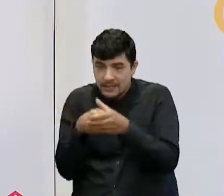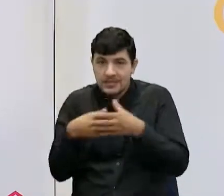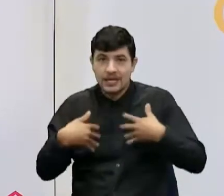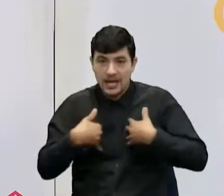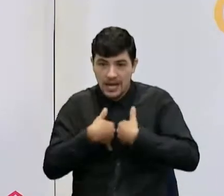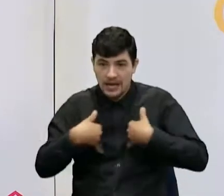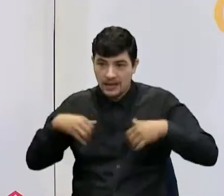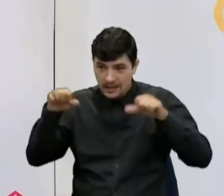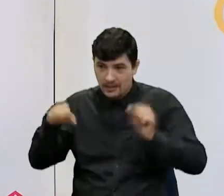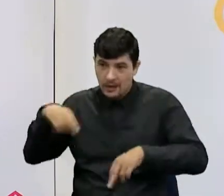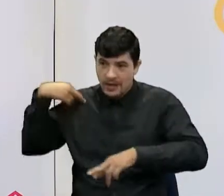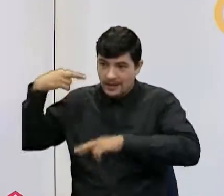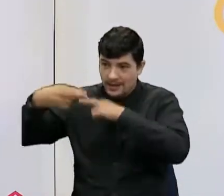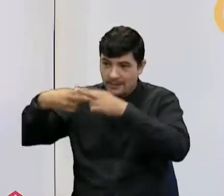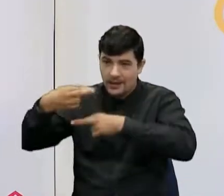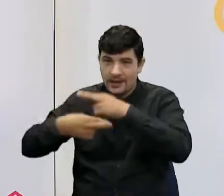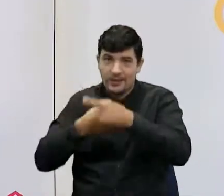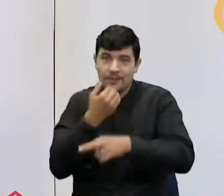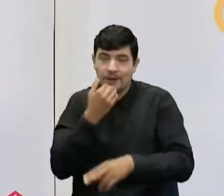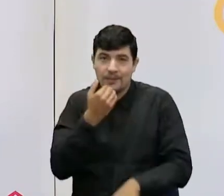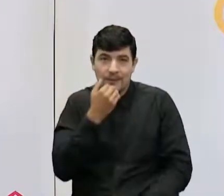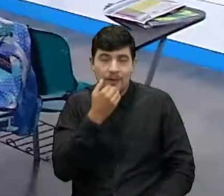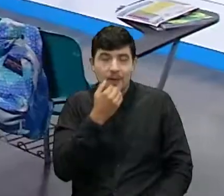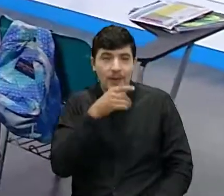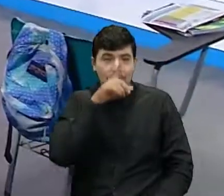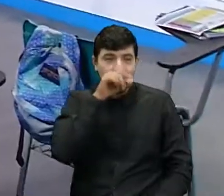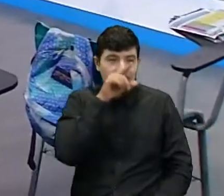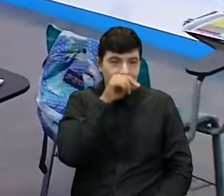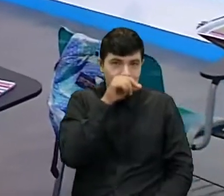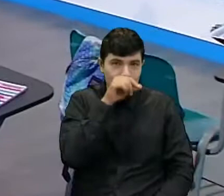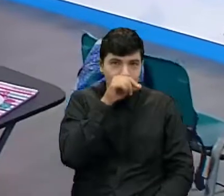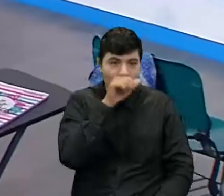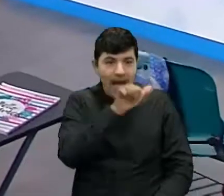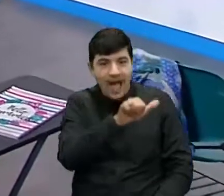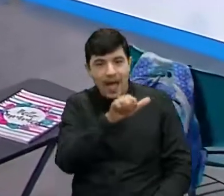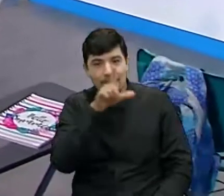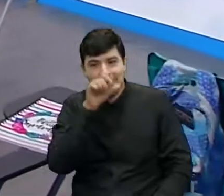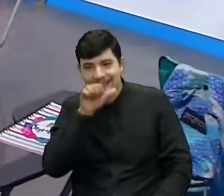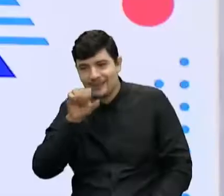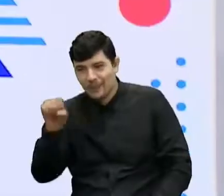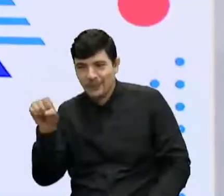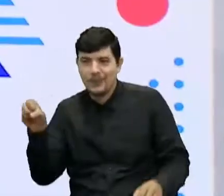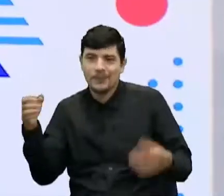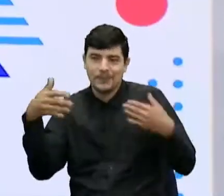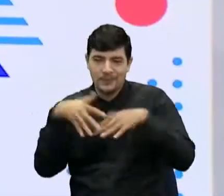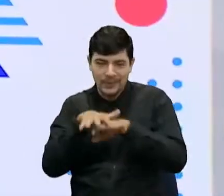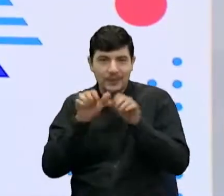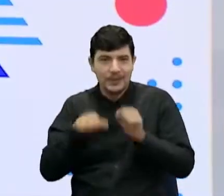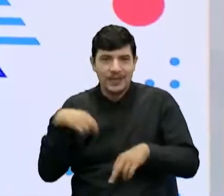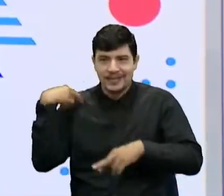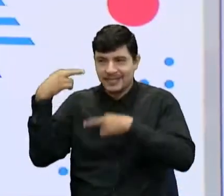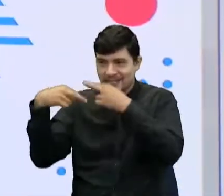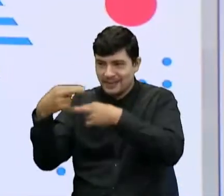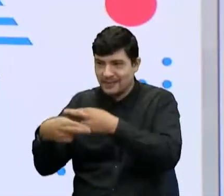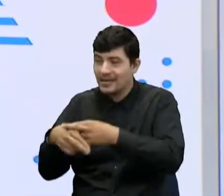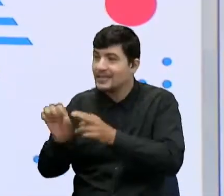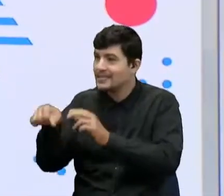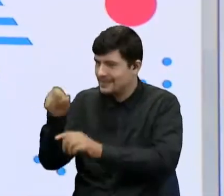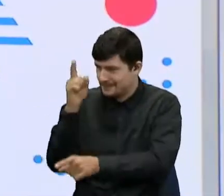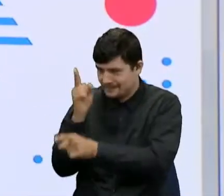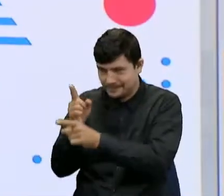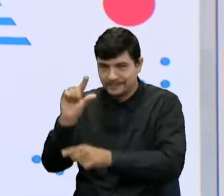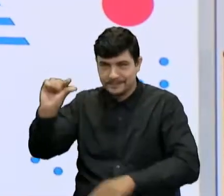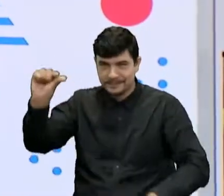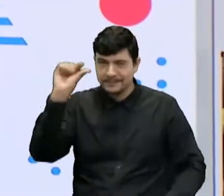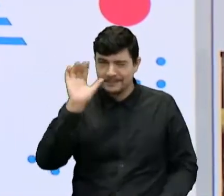pueden reproducir En este caso pues Pajarito con pajarito Exacto Pero fíjate Allá vamos Allá vamos Porque